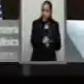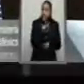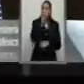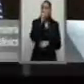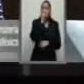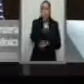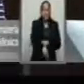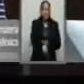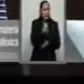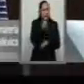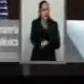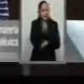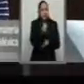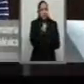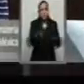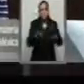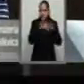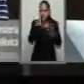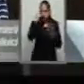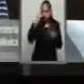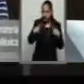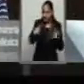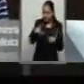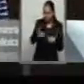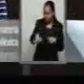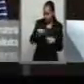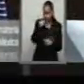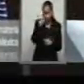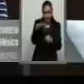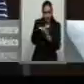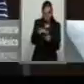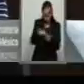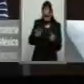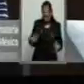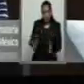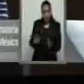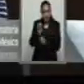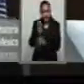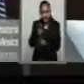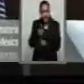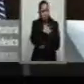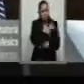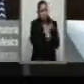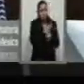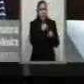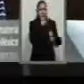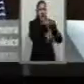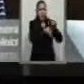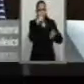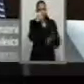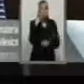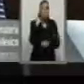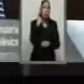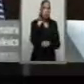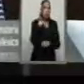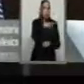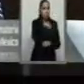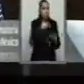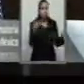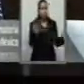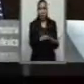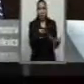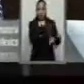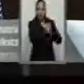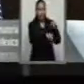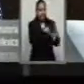darle fuerza al voto popular. Esta no es una reforma de políticos. Esta es una reforma que va a ser validada